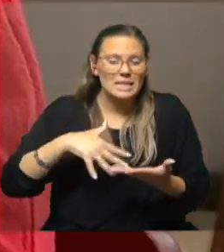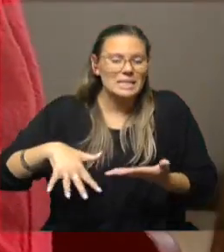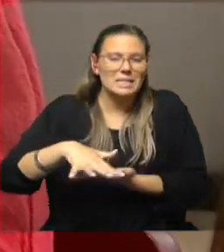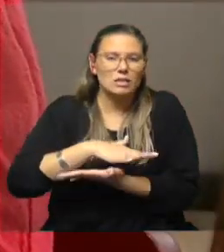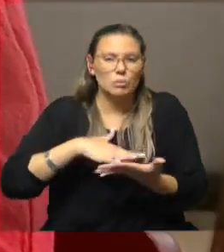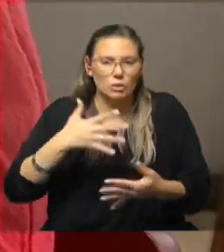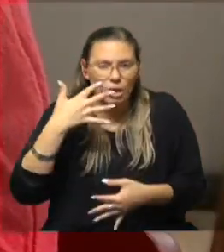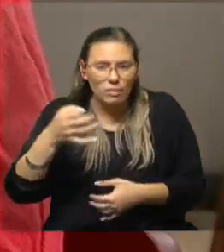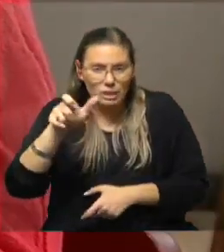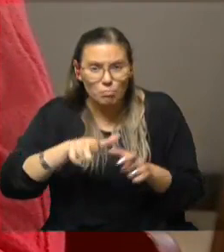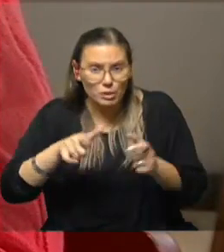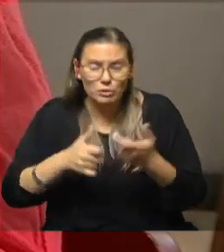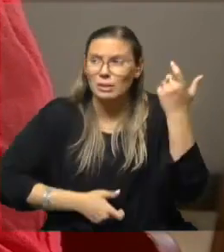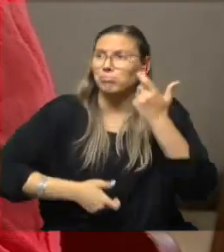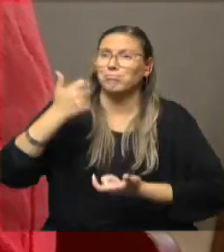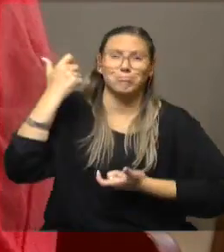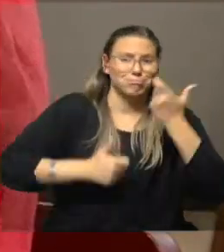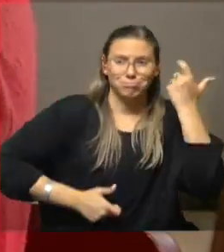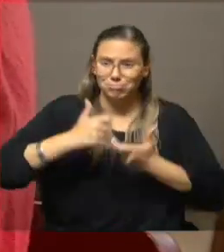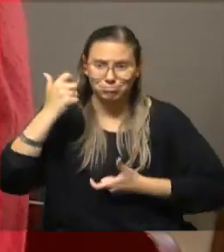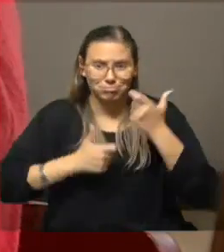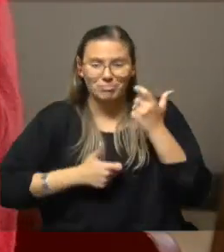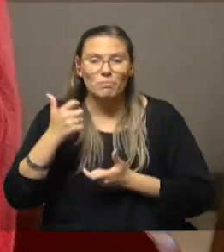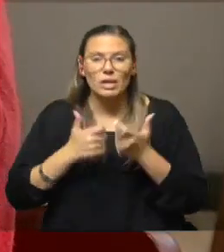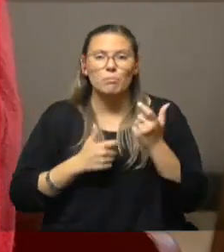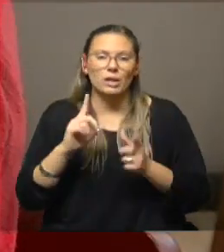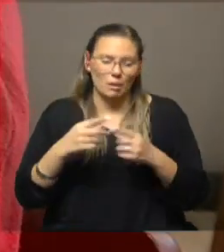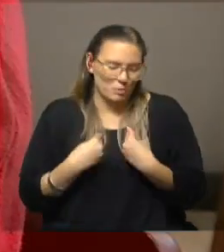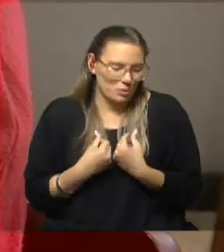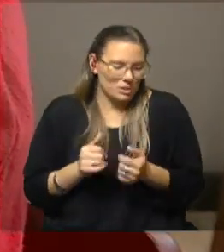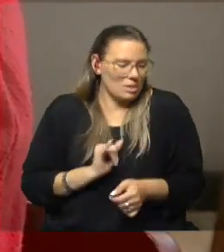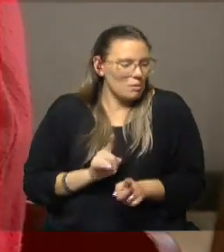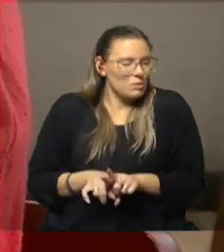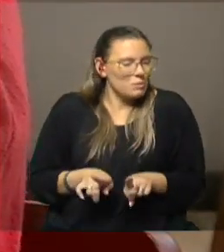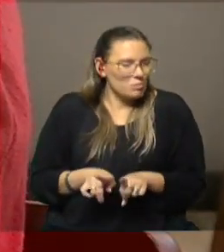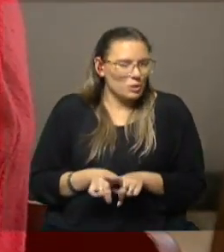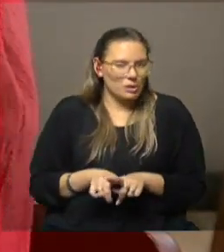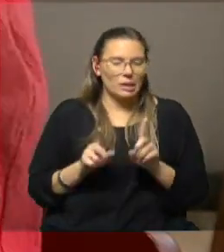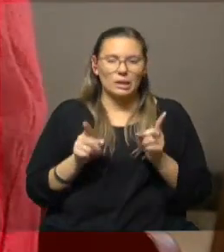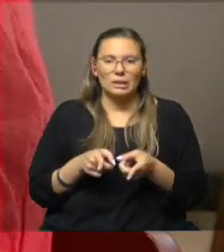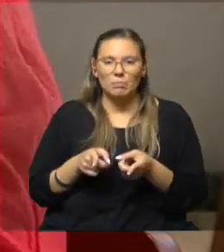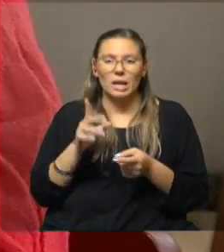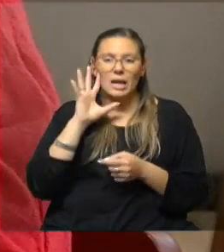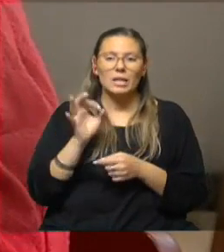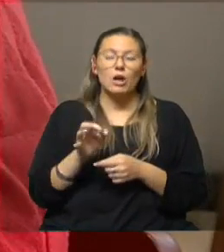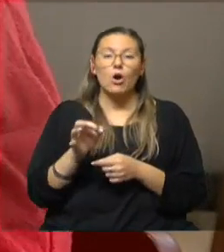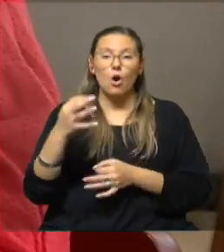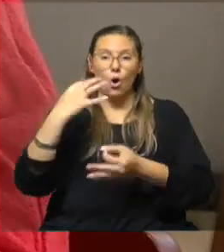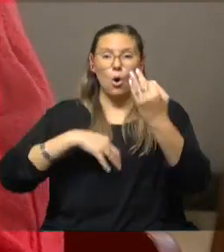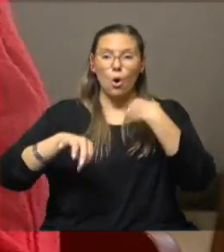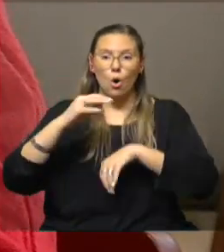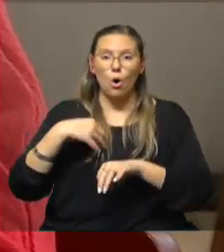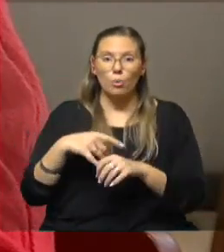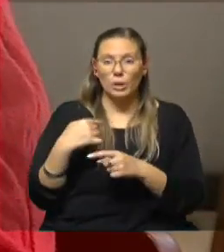que realmente la gente no puede parar de reírse, porque hace mucho espejo, por supuesto, y porque, bueno, es una... yo creo que esta obra se va a convertir